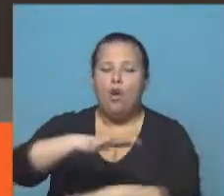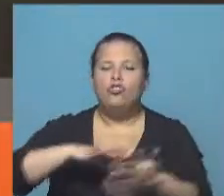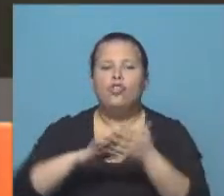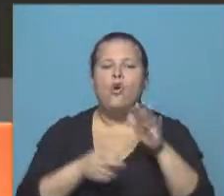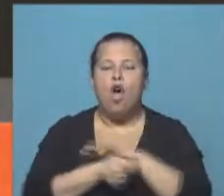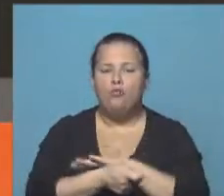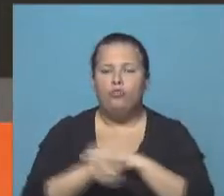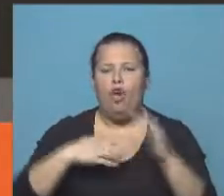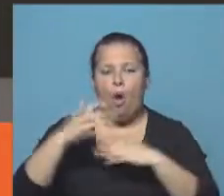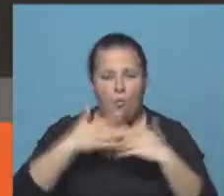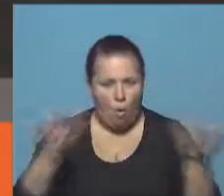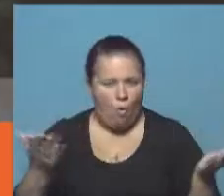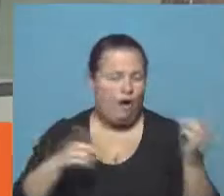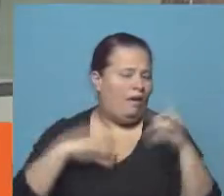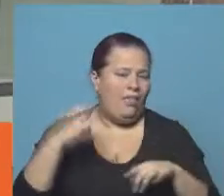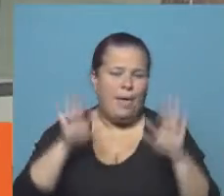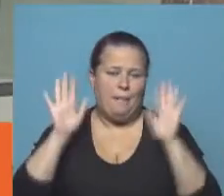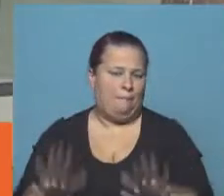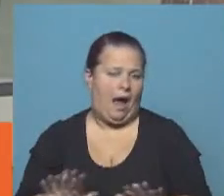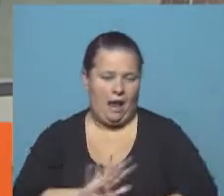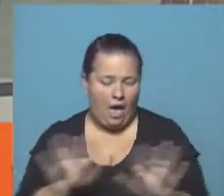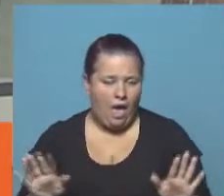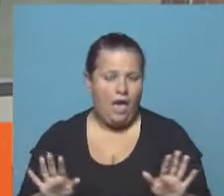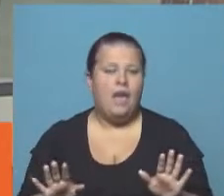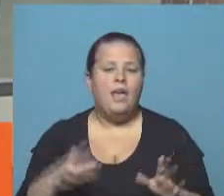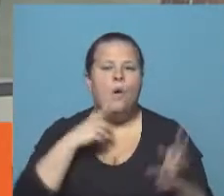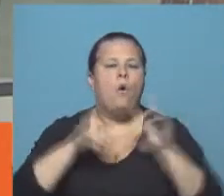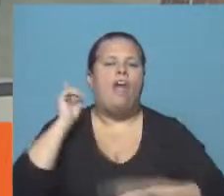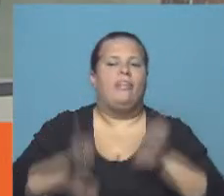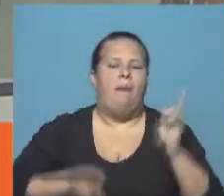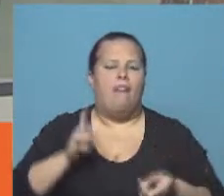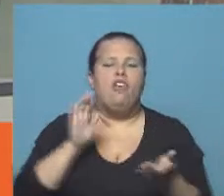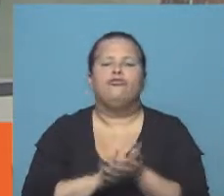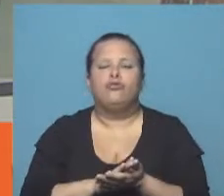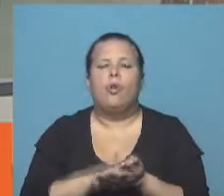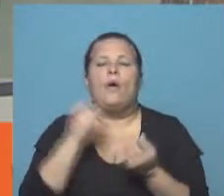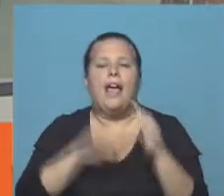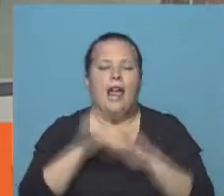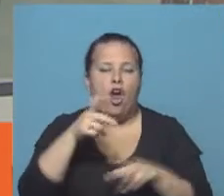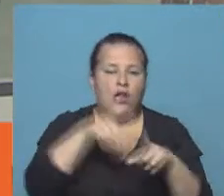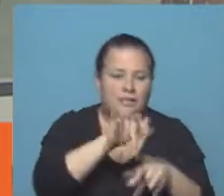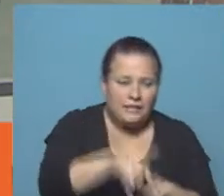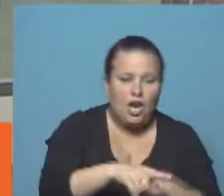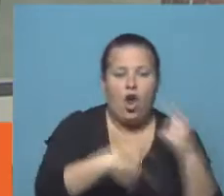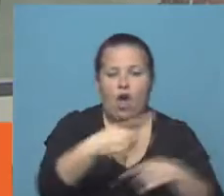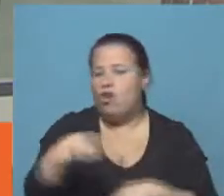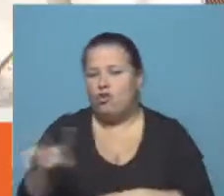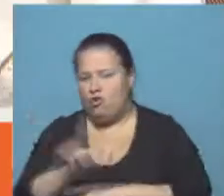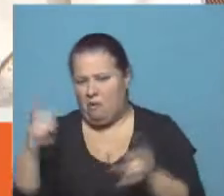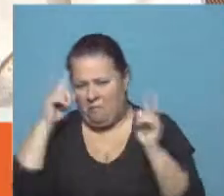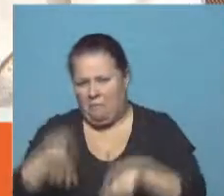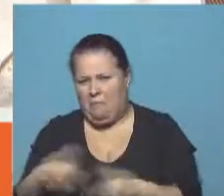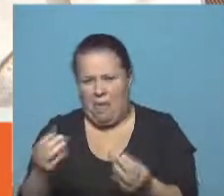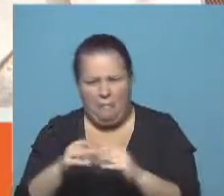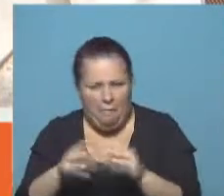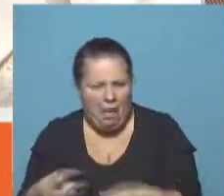corrupto de la obra pública implicaba en algún momento parar la pelota y tomar decisiones en el sentido de que esta obra continúa y esta obra no, porque carece de sentido o porque